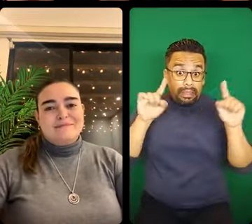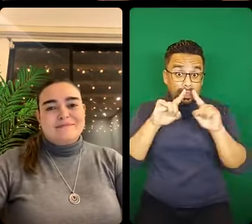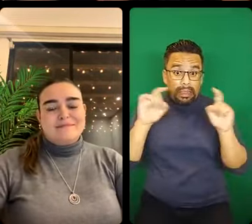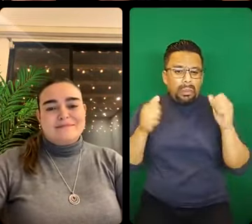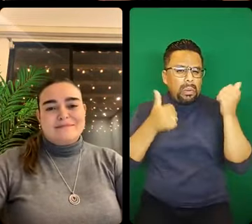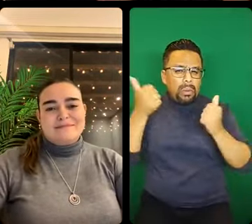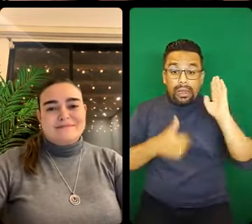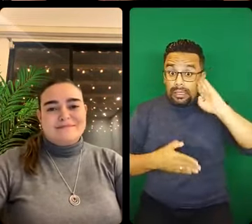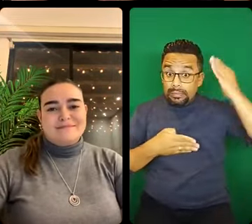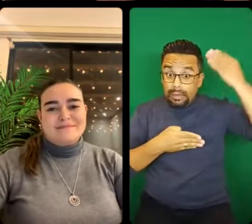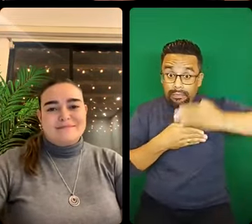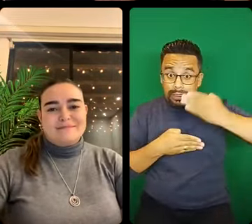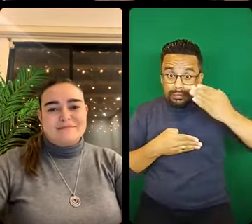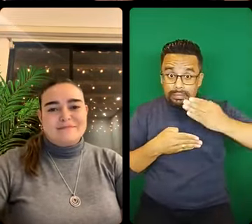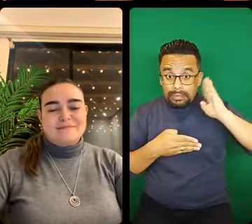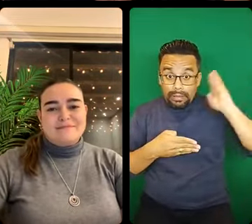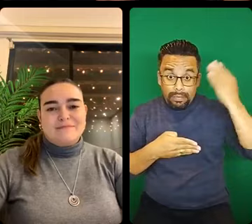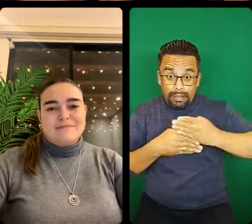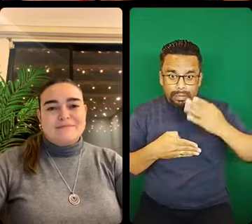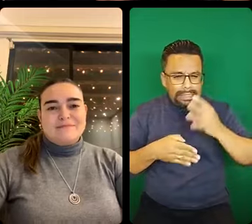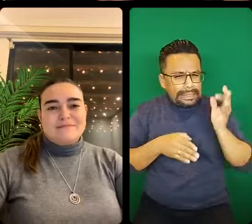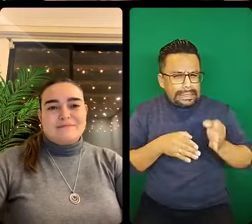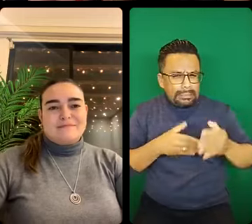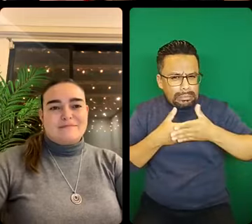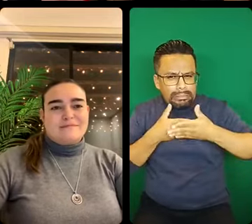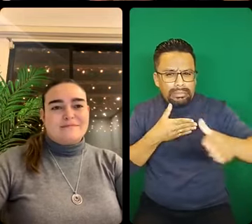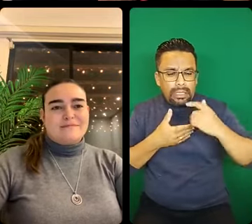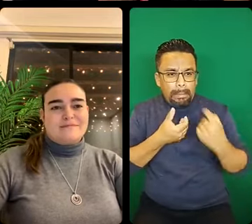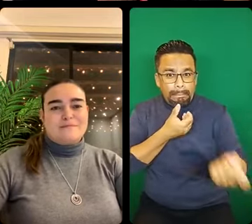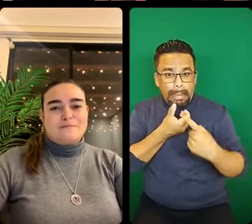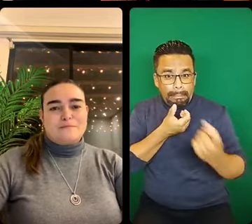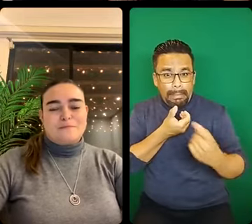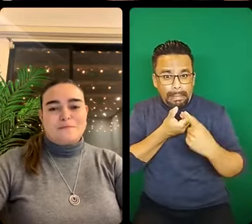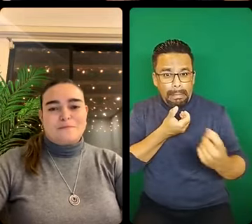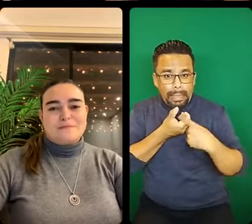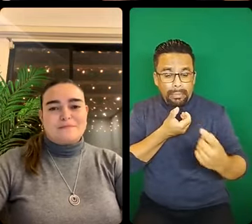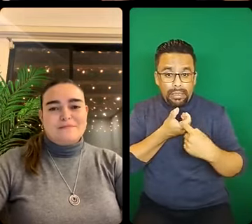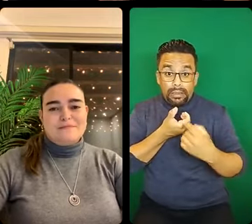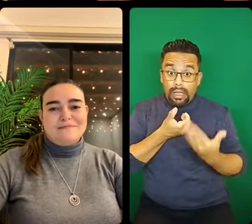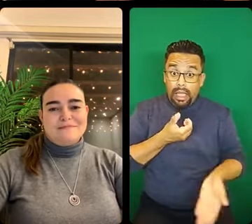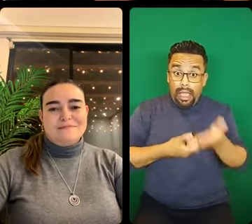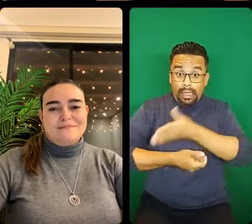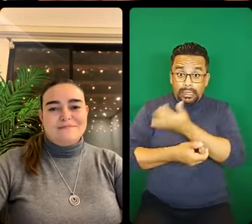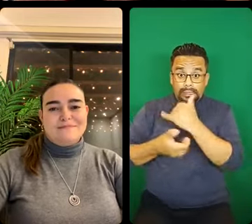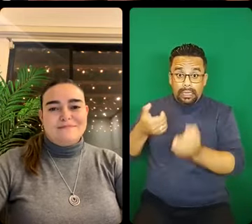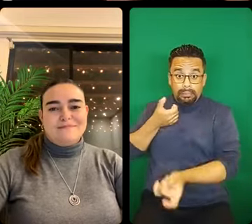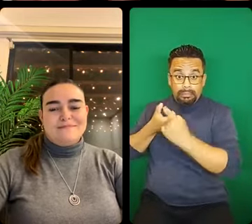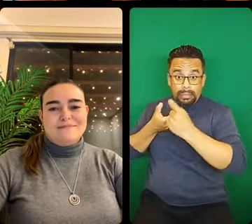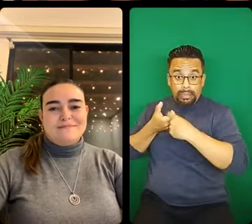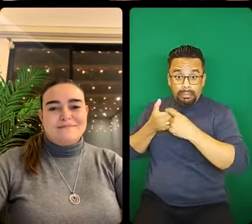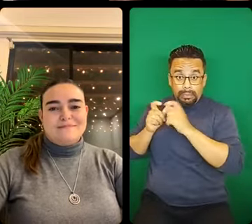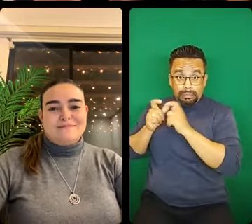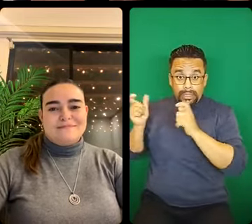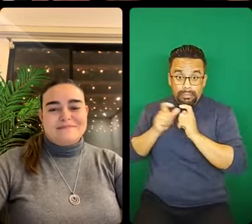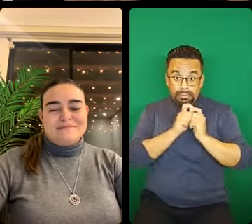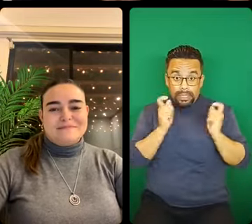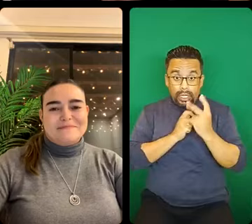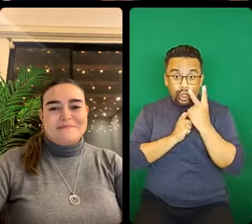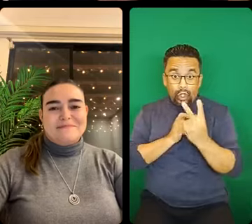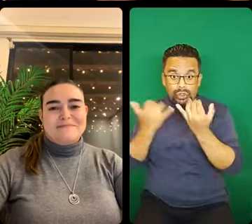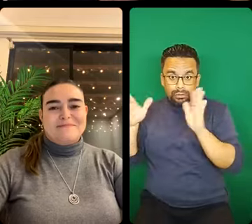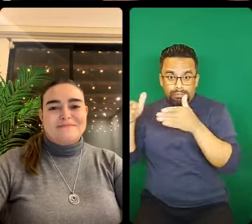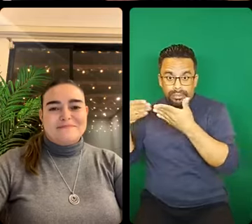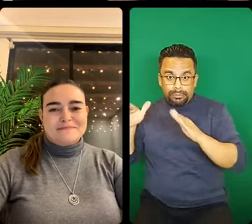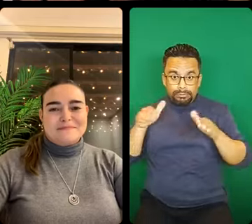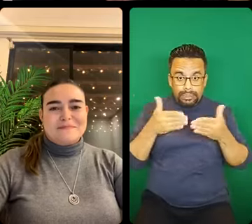mes está teniendo convocatorias. Ya cerramos nuestras dos primeras categorías con un éxito total, más de 324 cortometrajes,